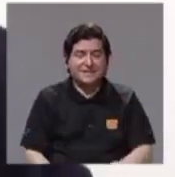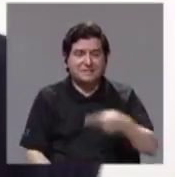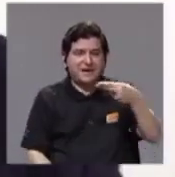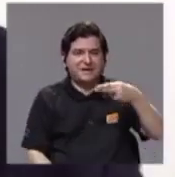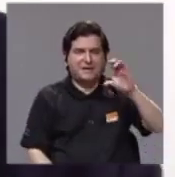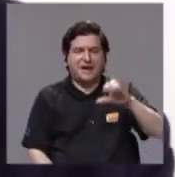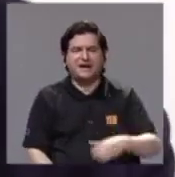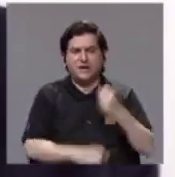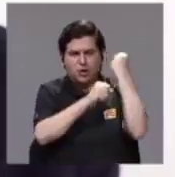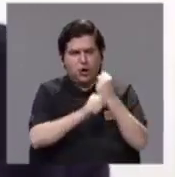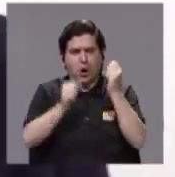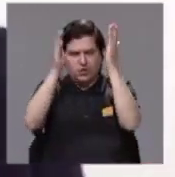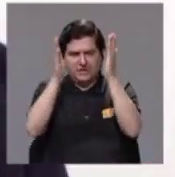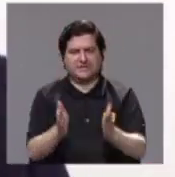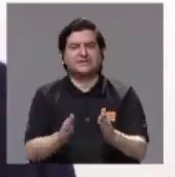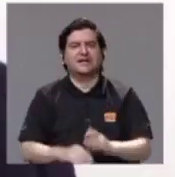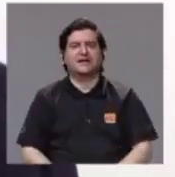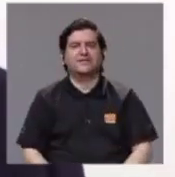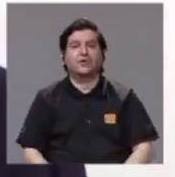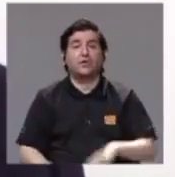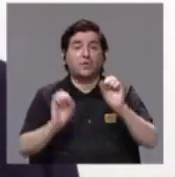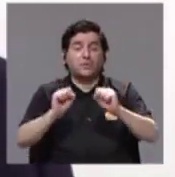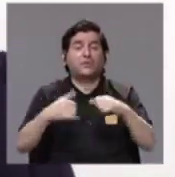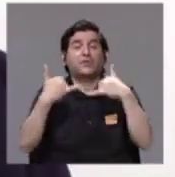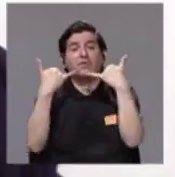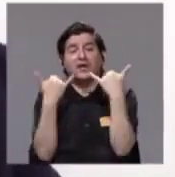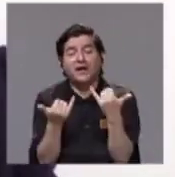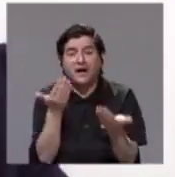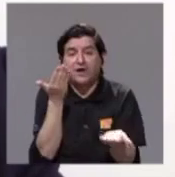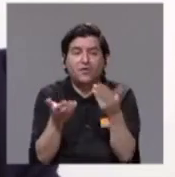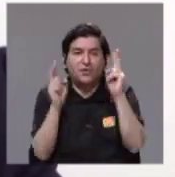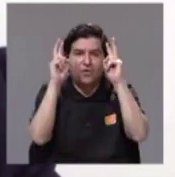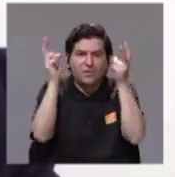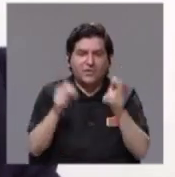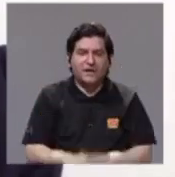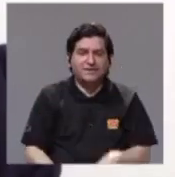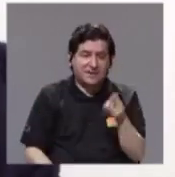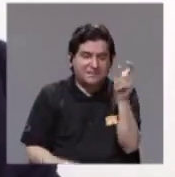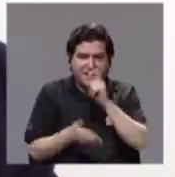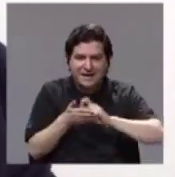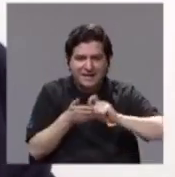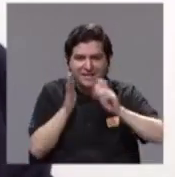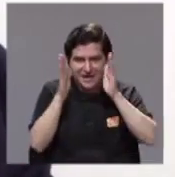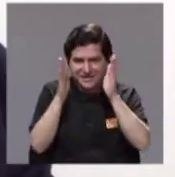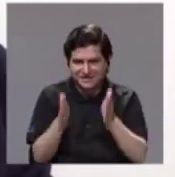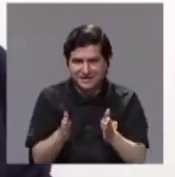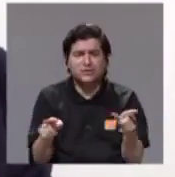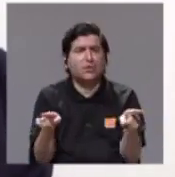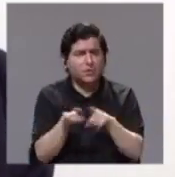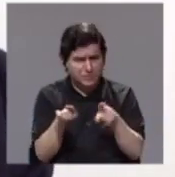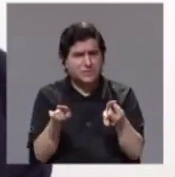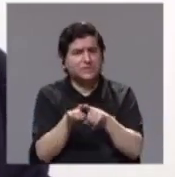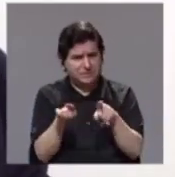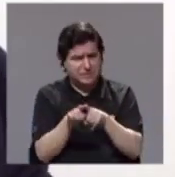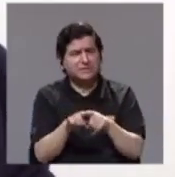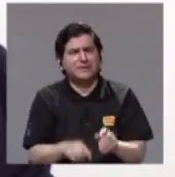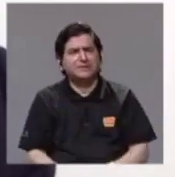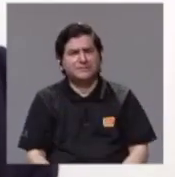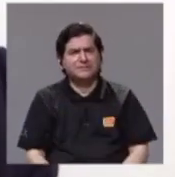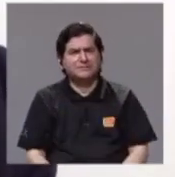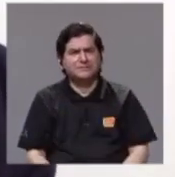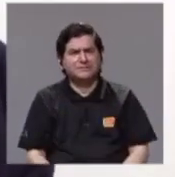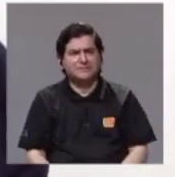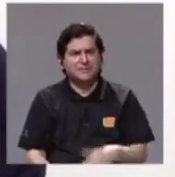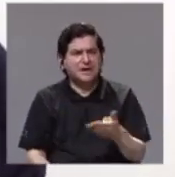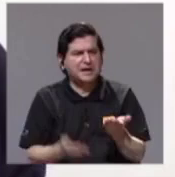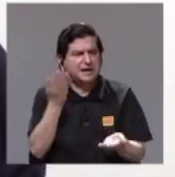Cortés Conquistador. Y si quieres, podemos pasar al tema de Cortés escritor, que también es un